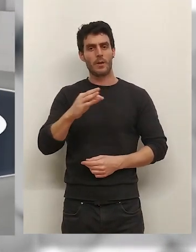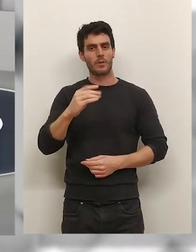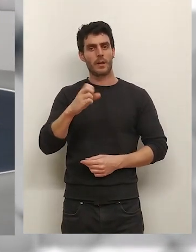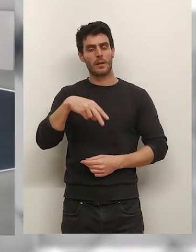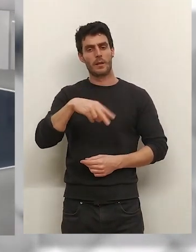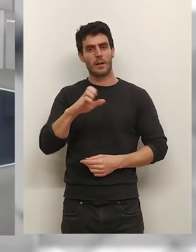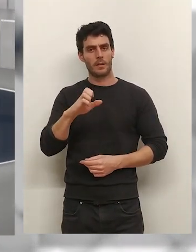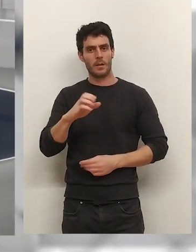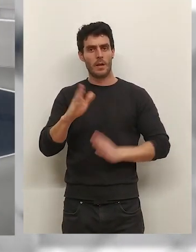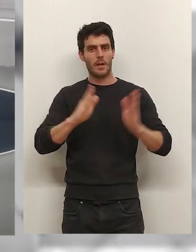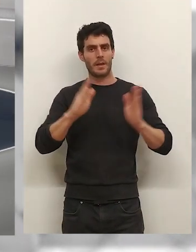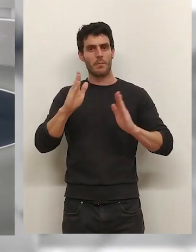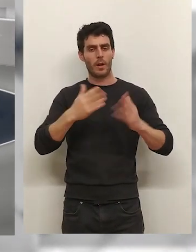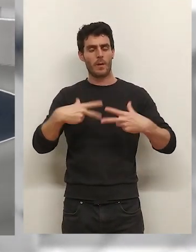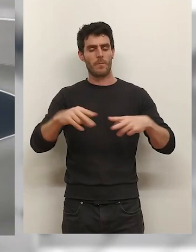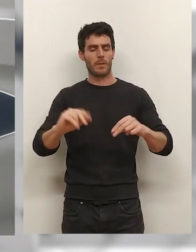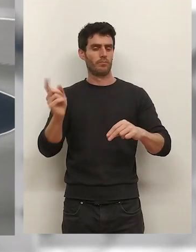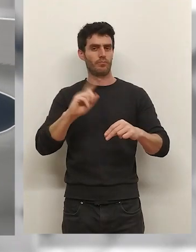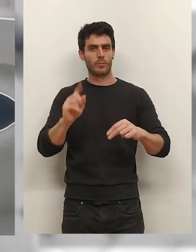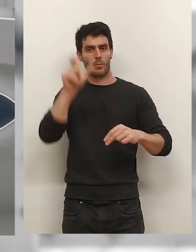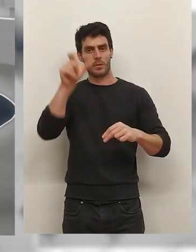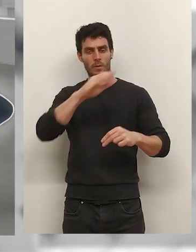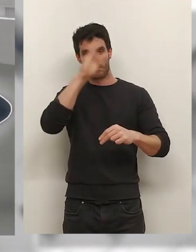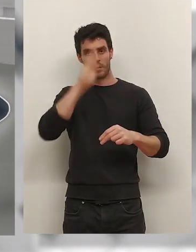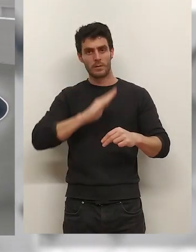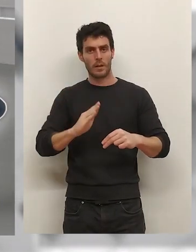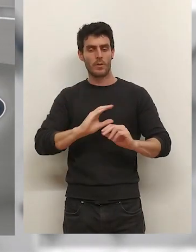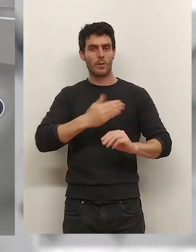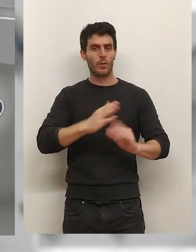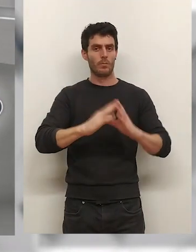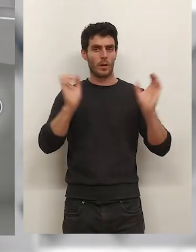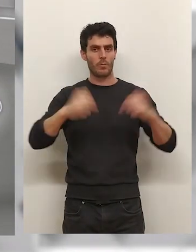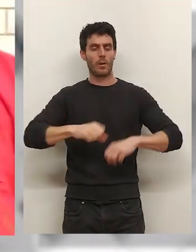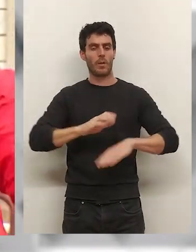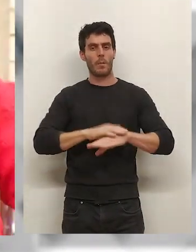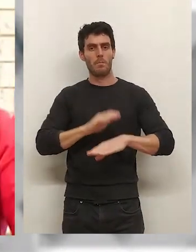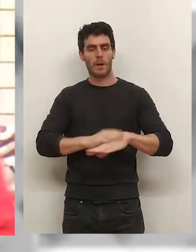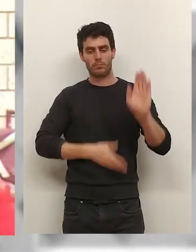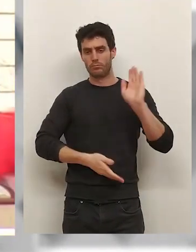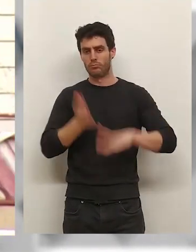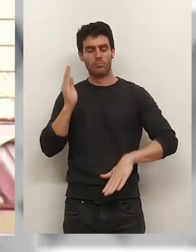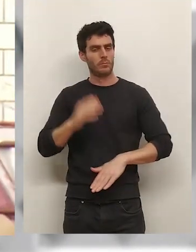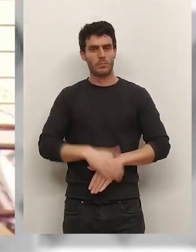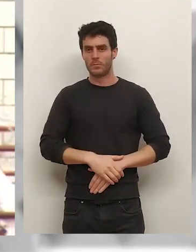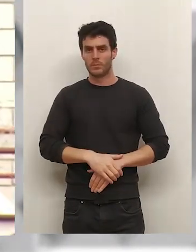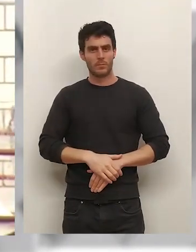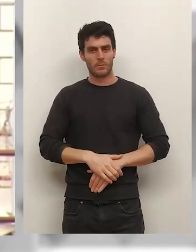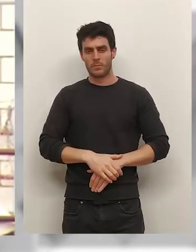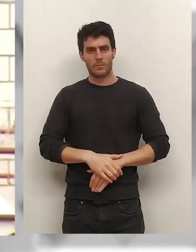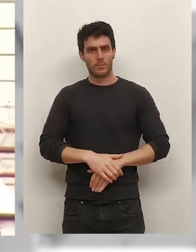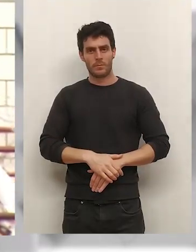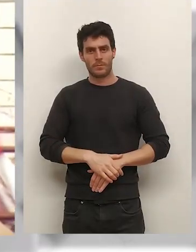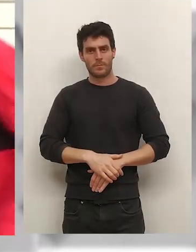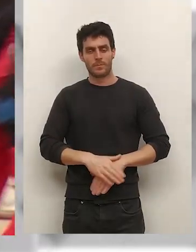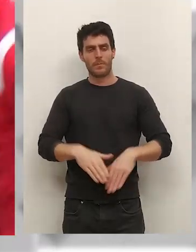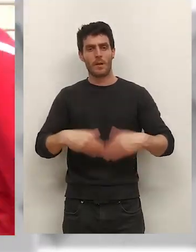Vinicius Tanque no acabará la temporada de blanquirrojo. El brasileño y el club han llegado a un acuerdo para que este de forma inmediata se desvincule de la